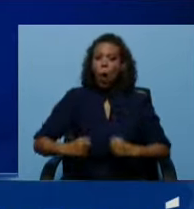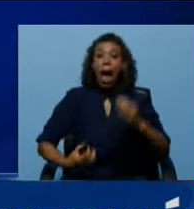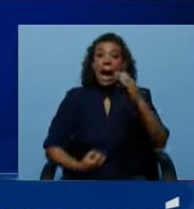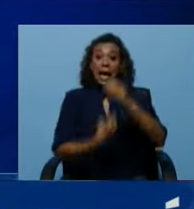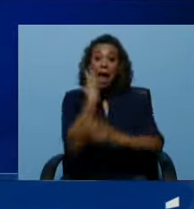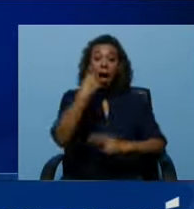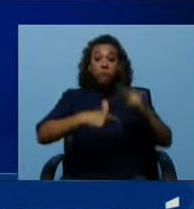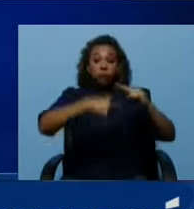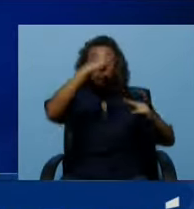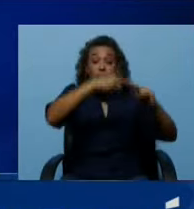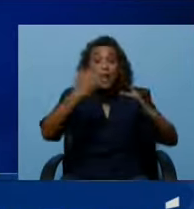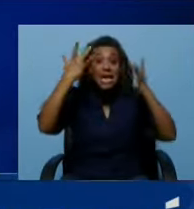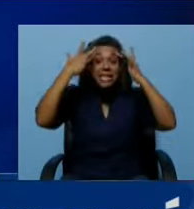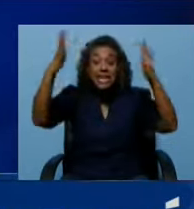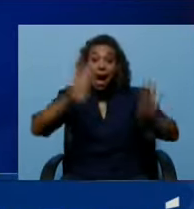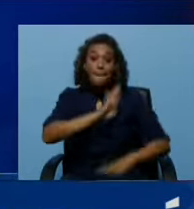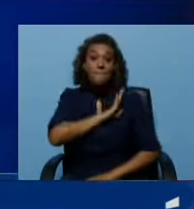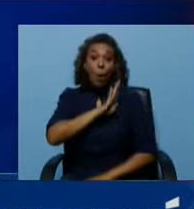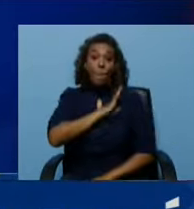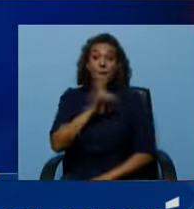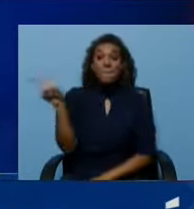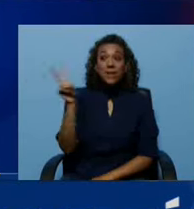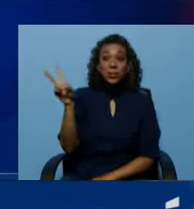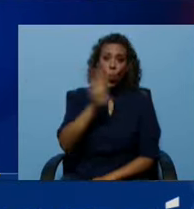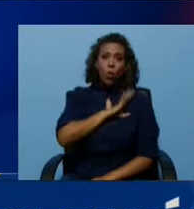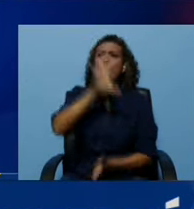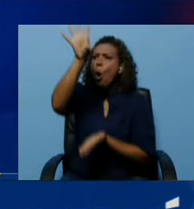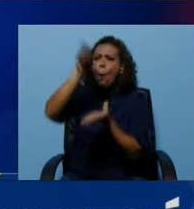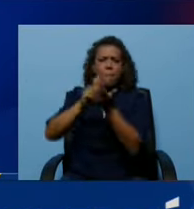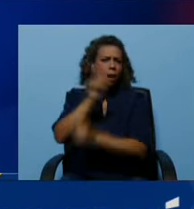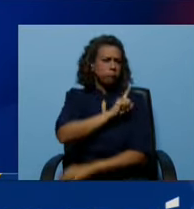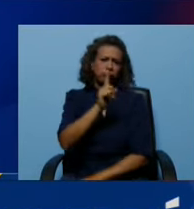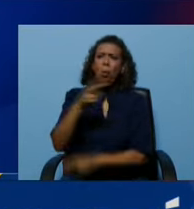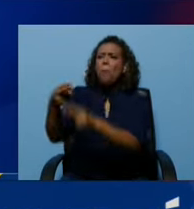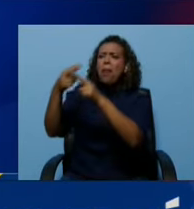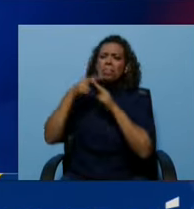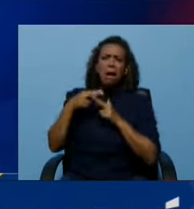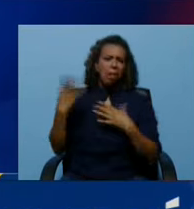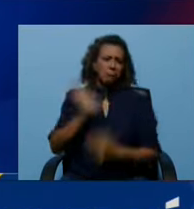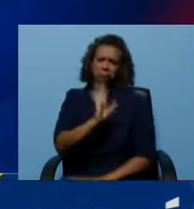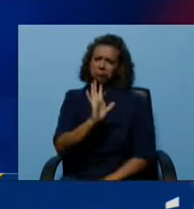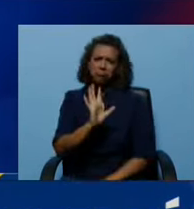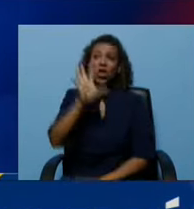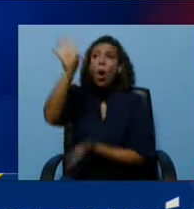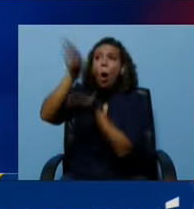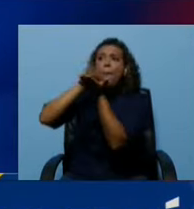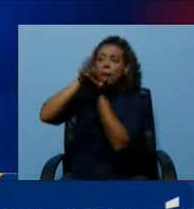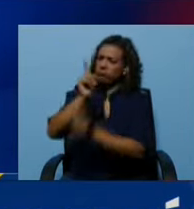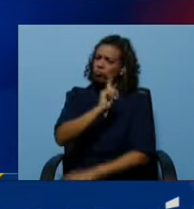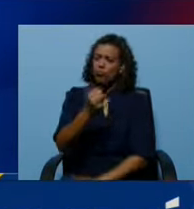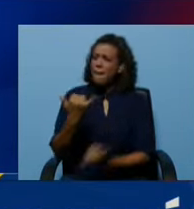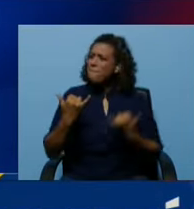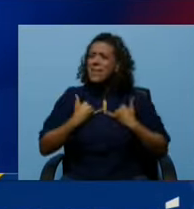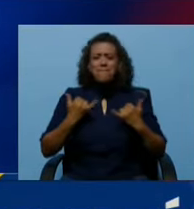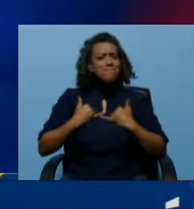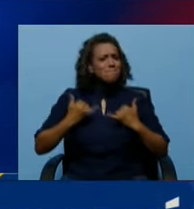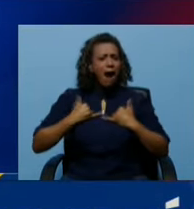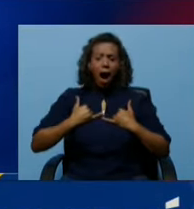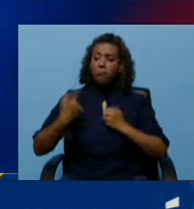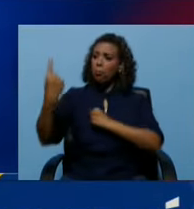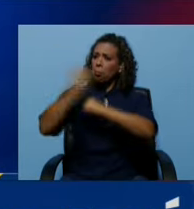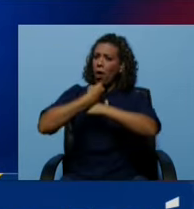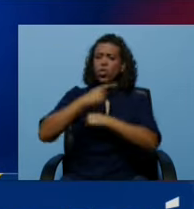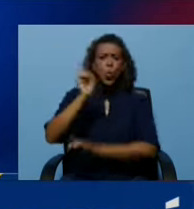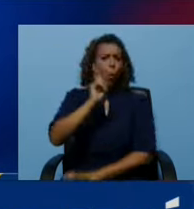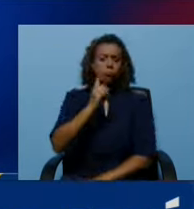construyéndolo con ideas propias, nuestras, no prestadas, ni copiadas, ni impuestas